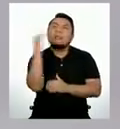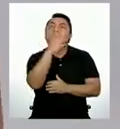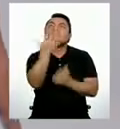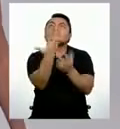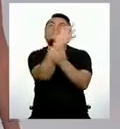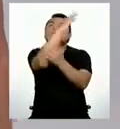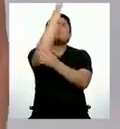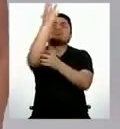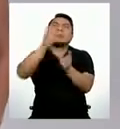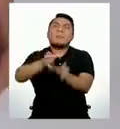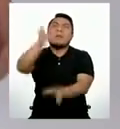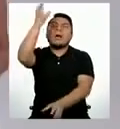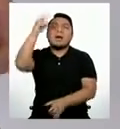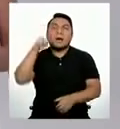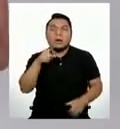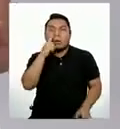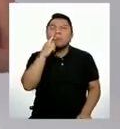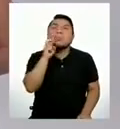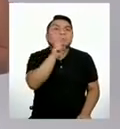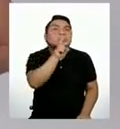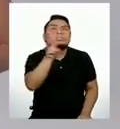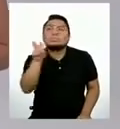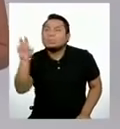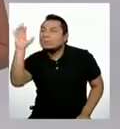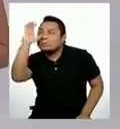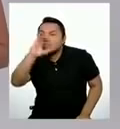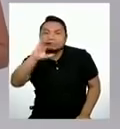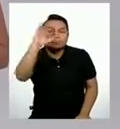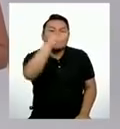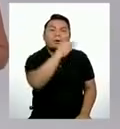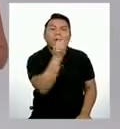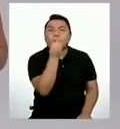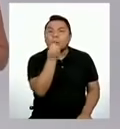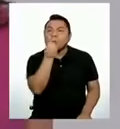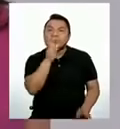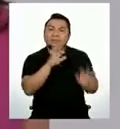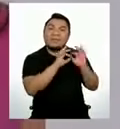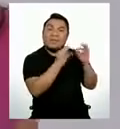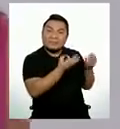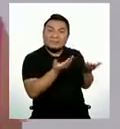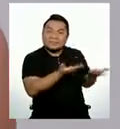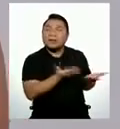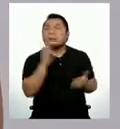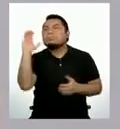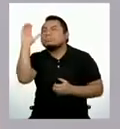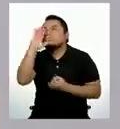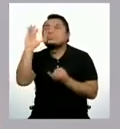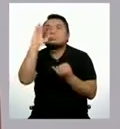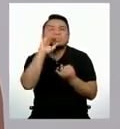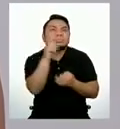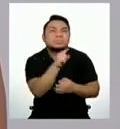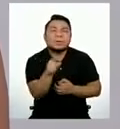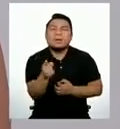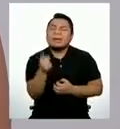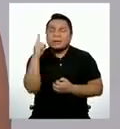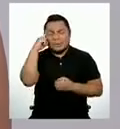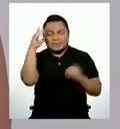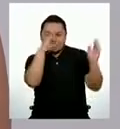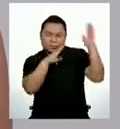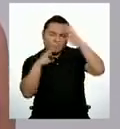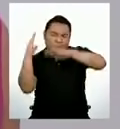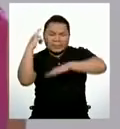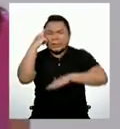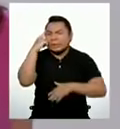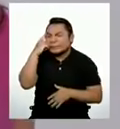altos. Pero no veía nada que pudiera servir de alimento a su familia. Preocupado y sin saber qué